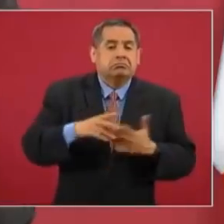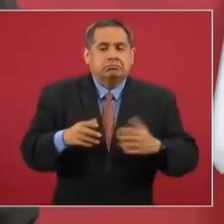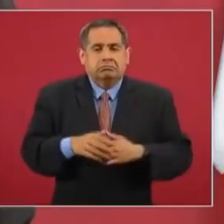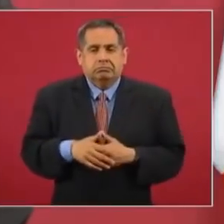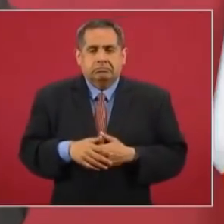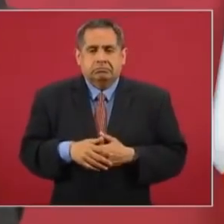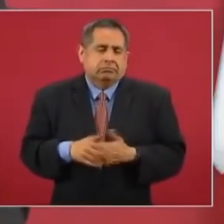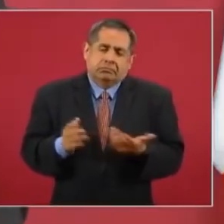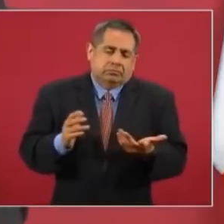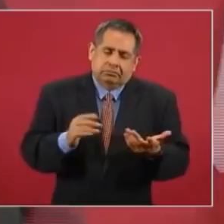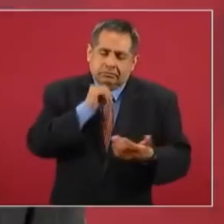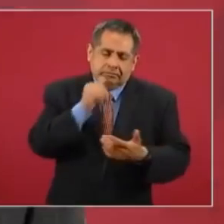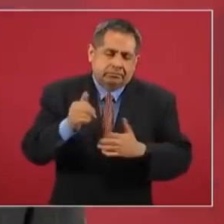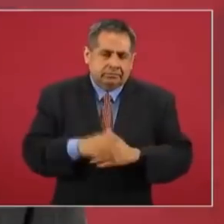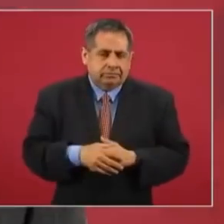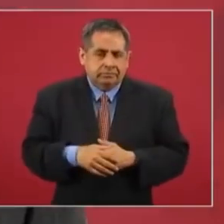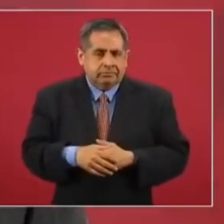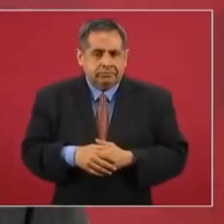No.